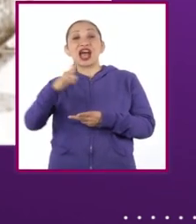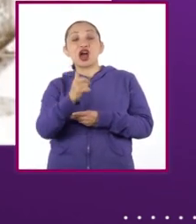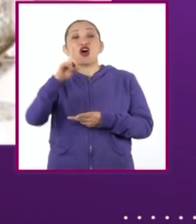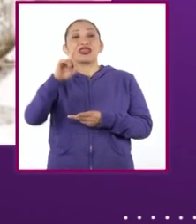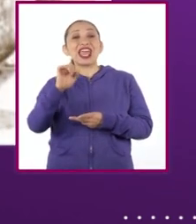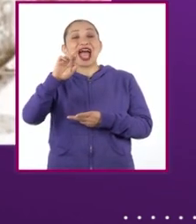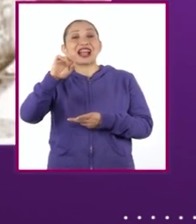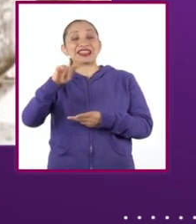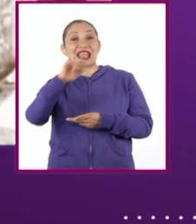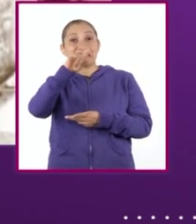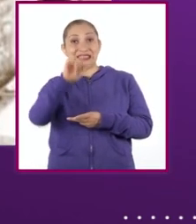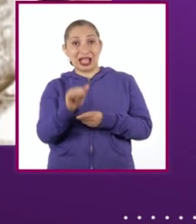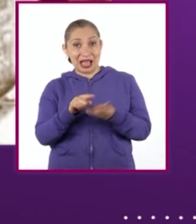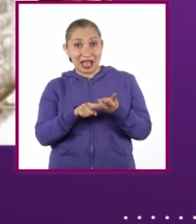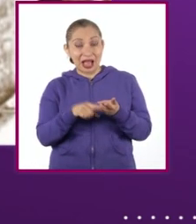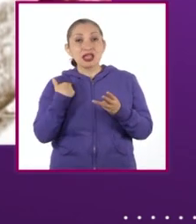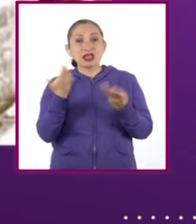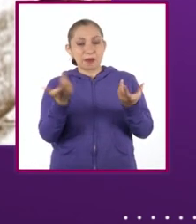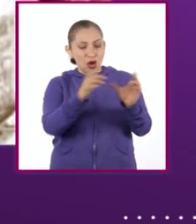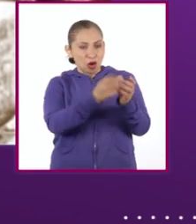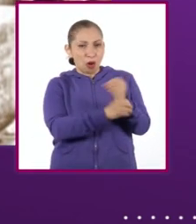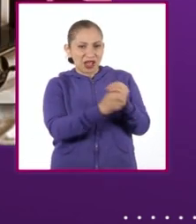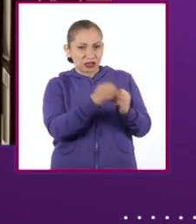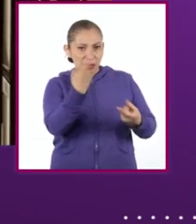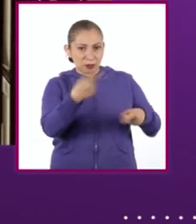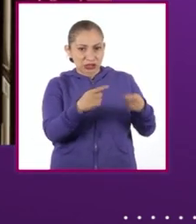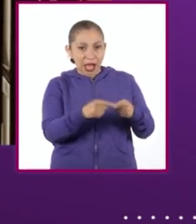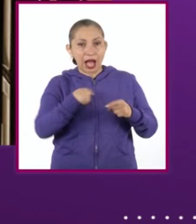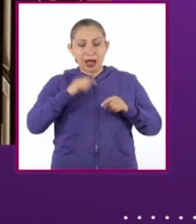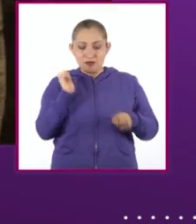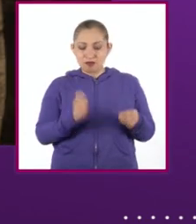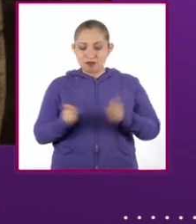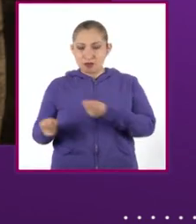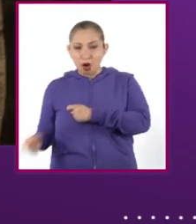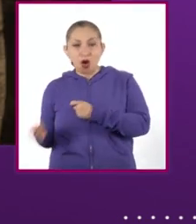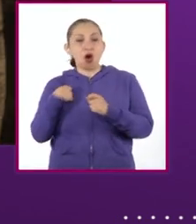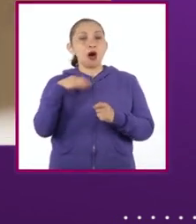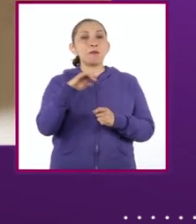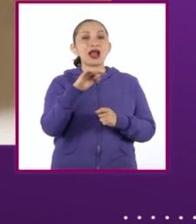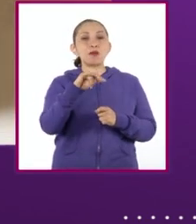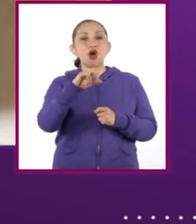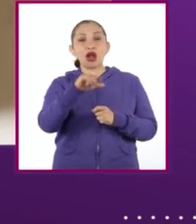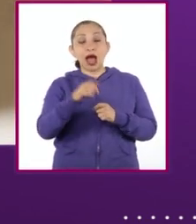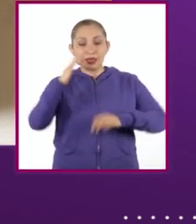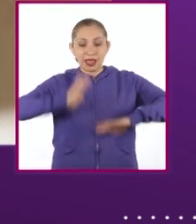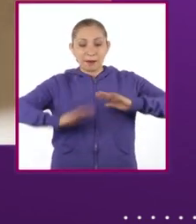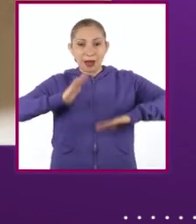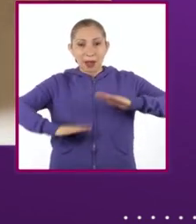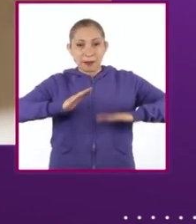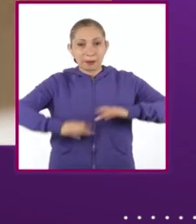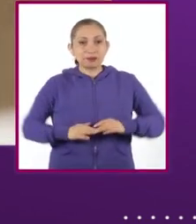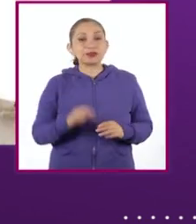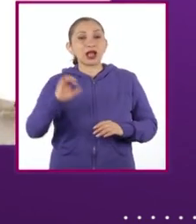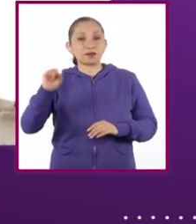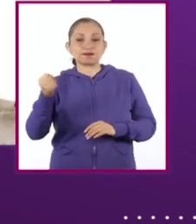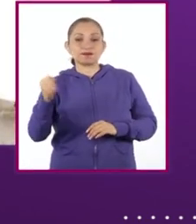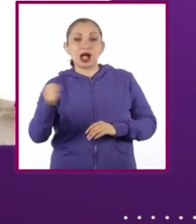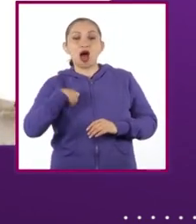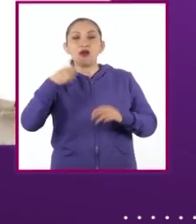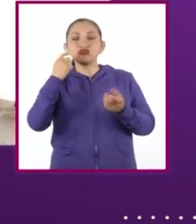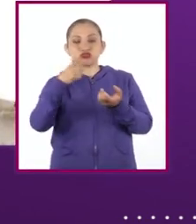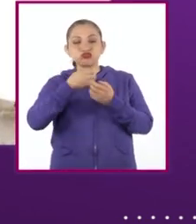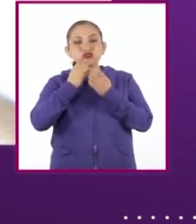Artesa, y en instrumentos musicales como la marimba o marimbola, el tambor de fricción y las